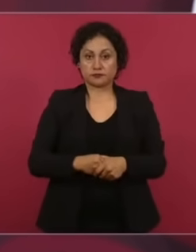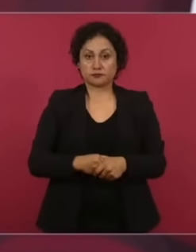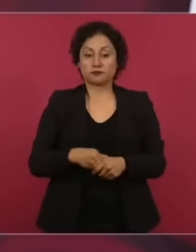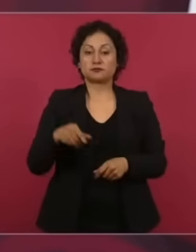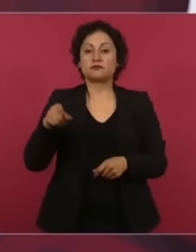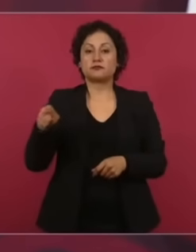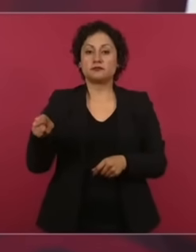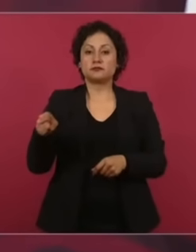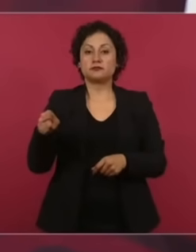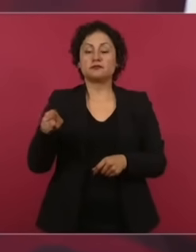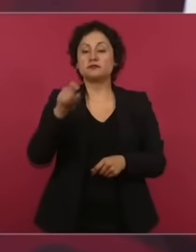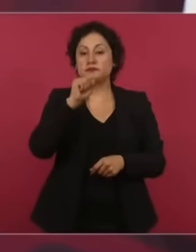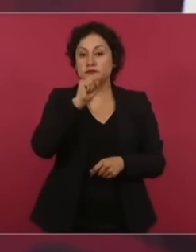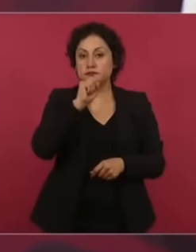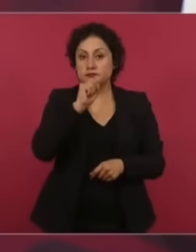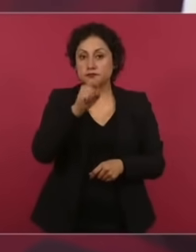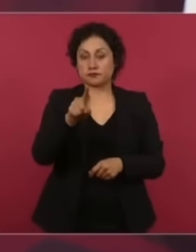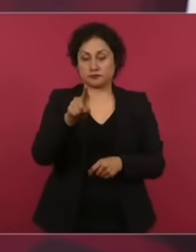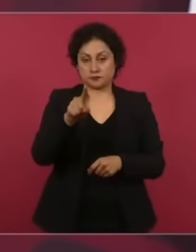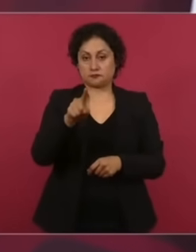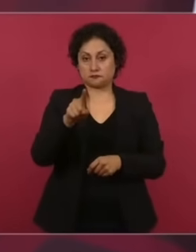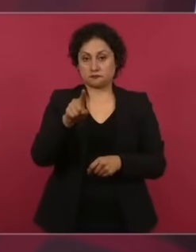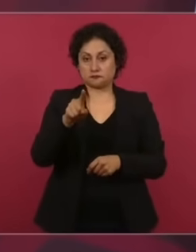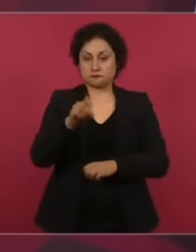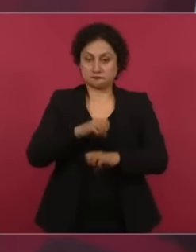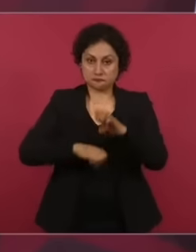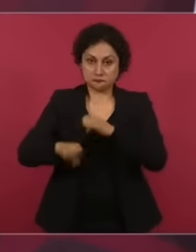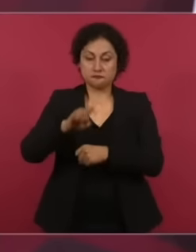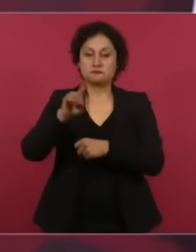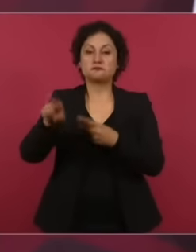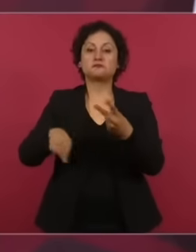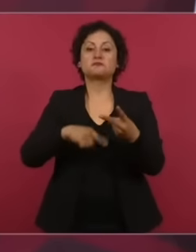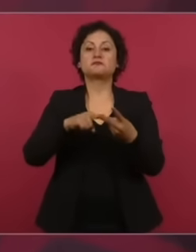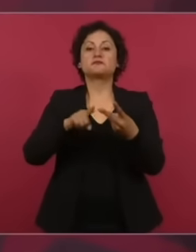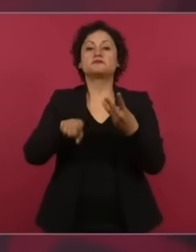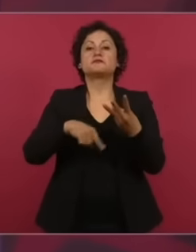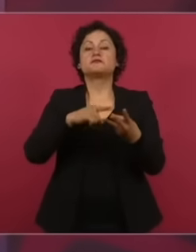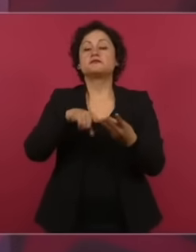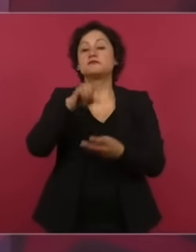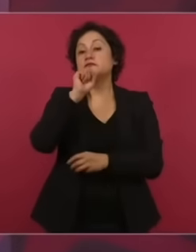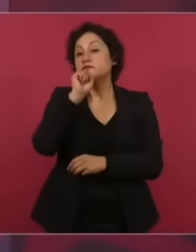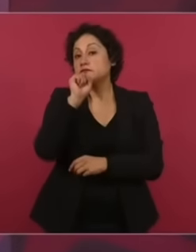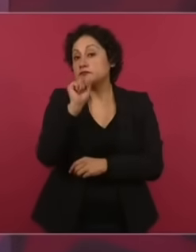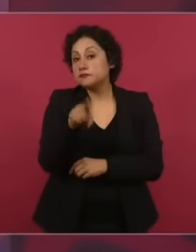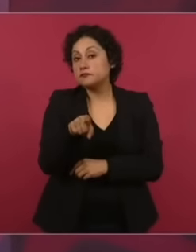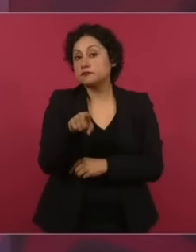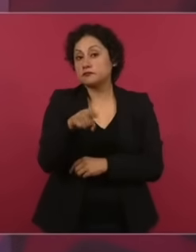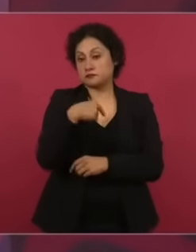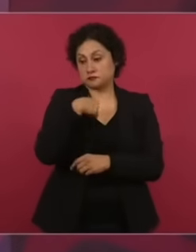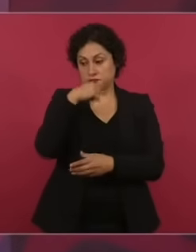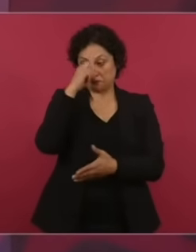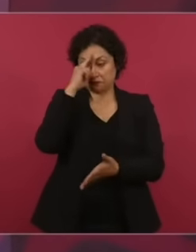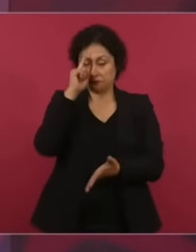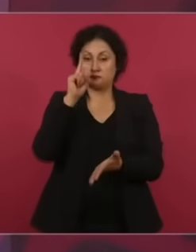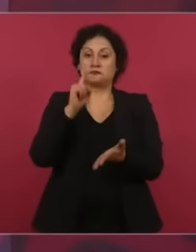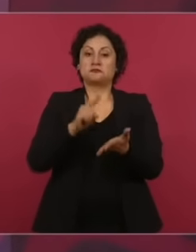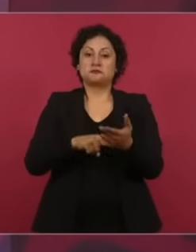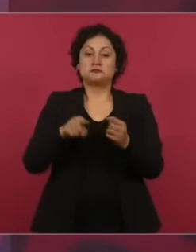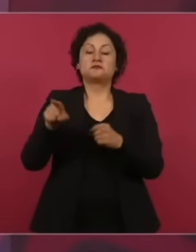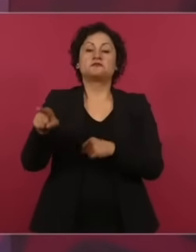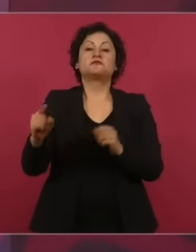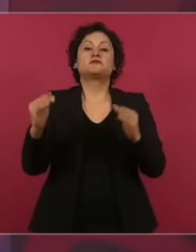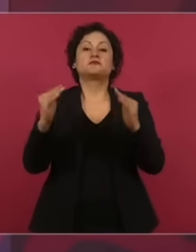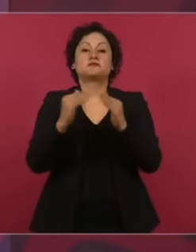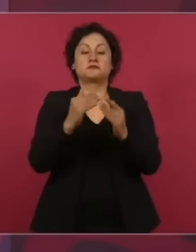cancilleres, y luego yo creo que vemos Palacio, Templo de las